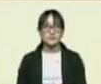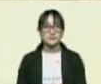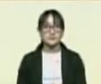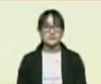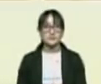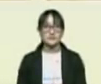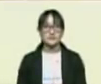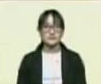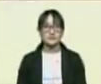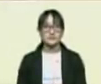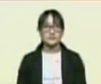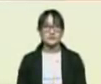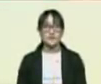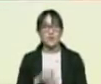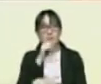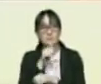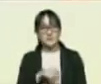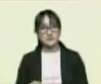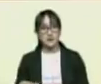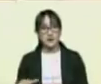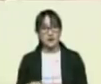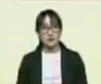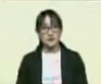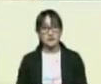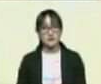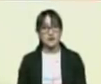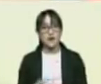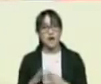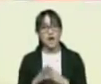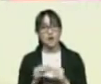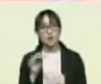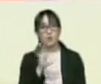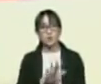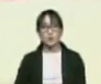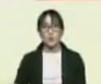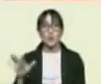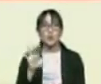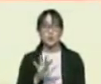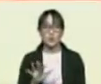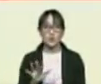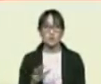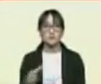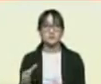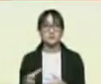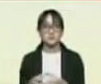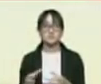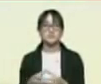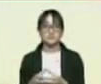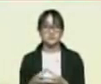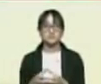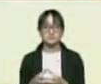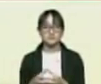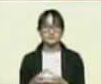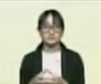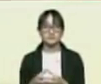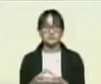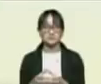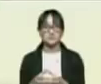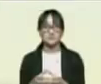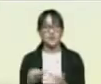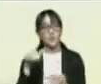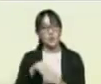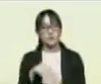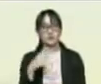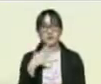Yo les doy un mensaje a todos los compatriotas que me han dado su voto